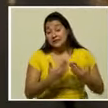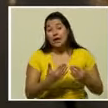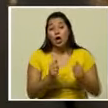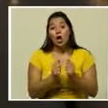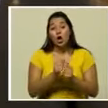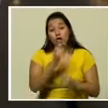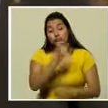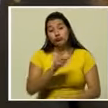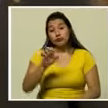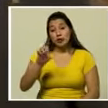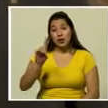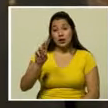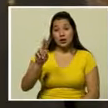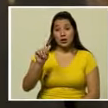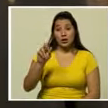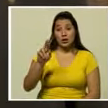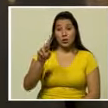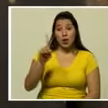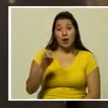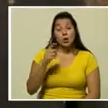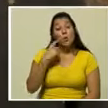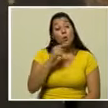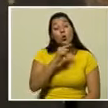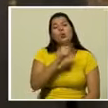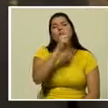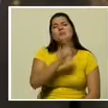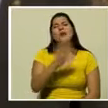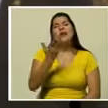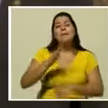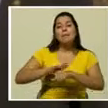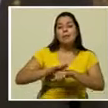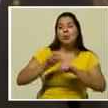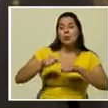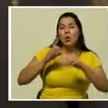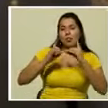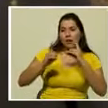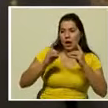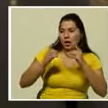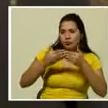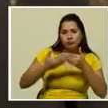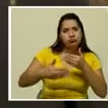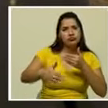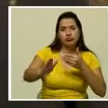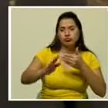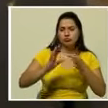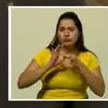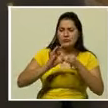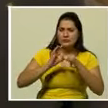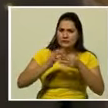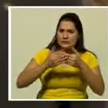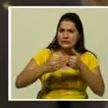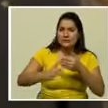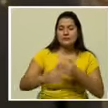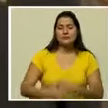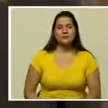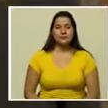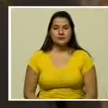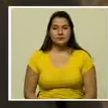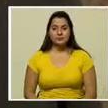don Eduardo por haber abierto esas posibilidades de diálogo permanente y de relación permanente entre los dos